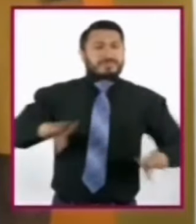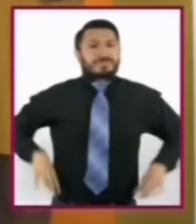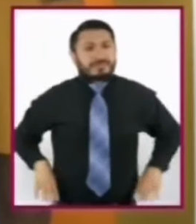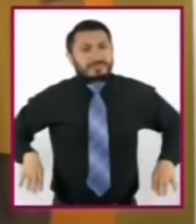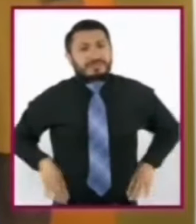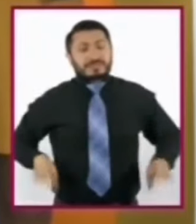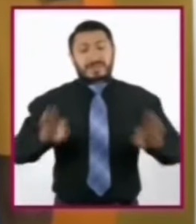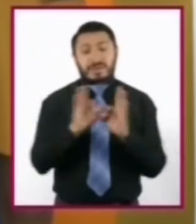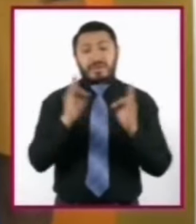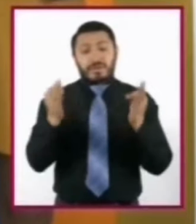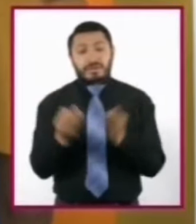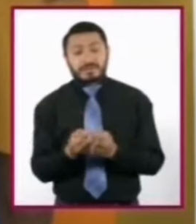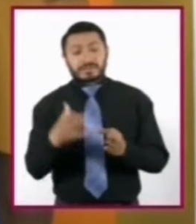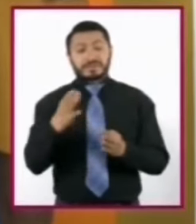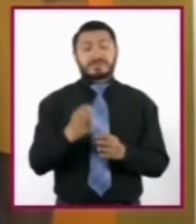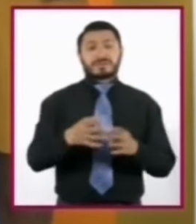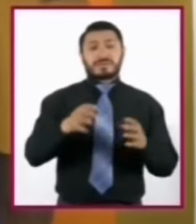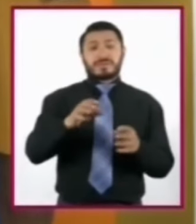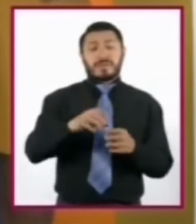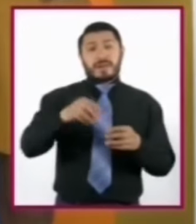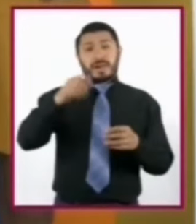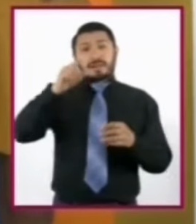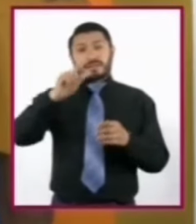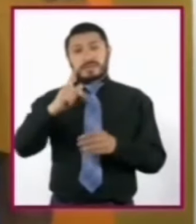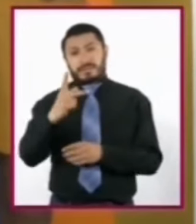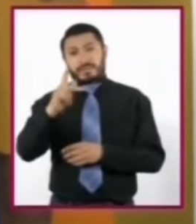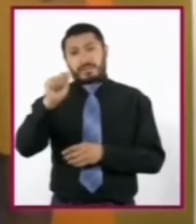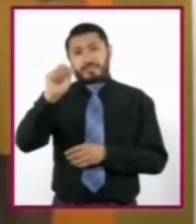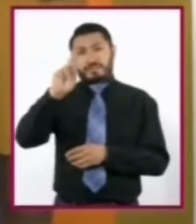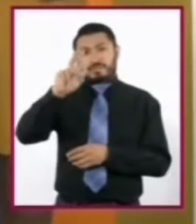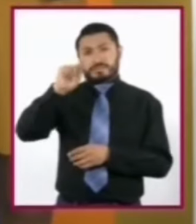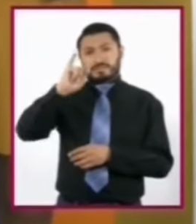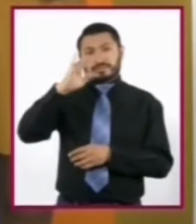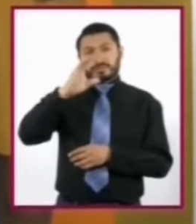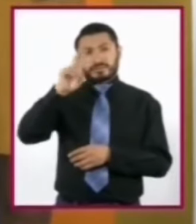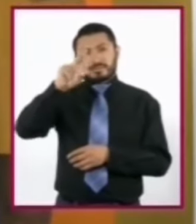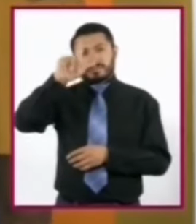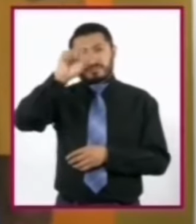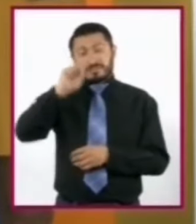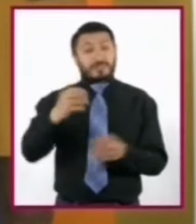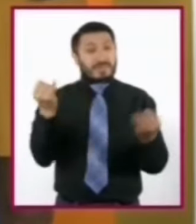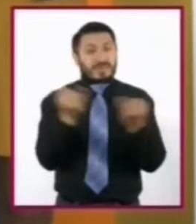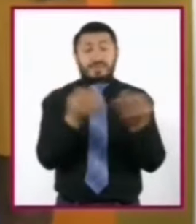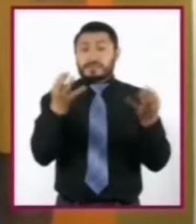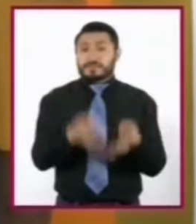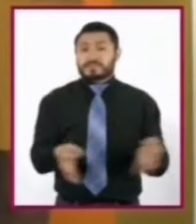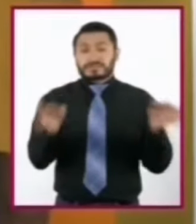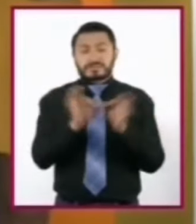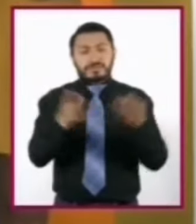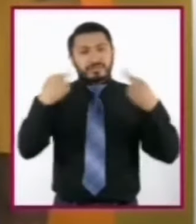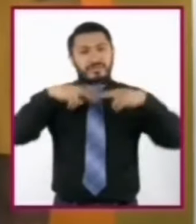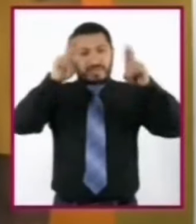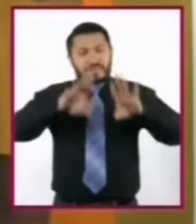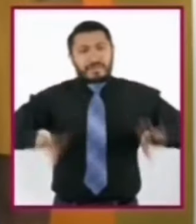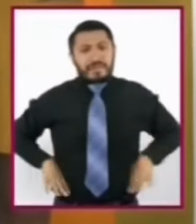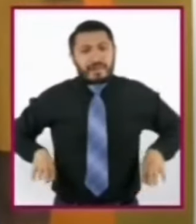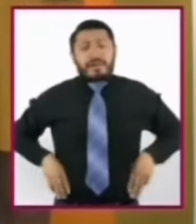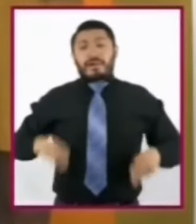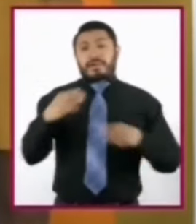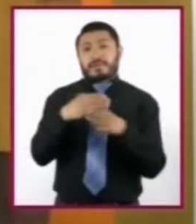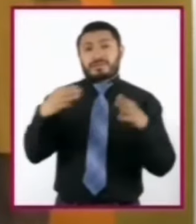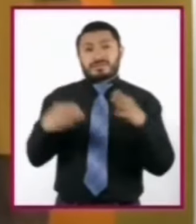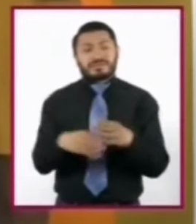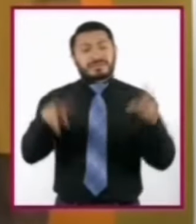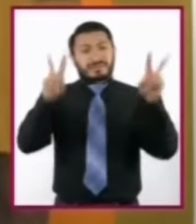modelo cinético de partículas, así como su importancia para representar la estructura de la materia. El título de la sesión